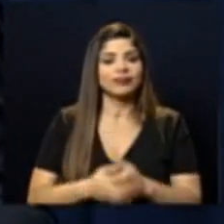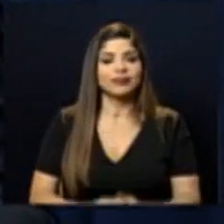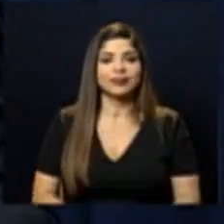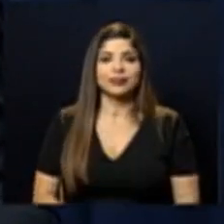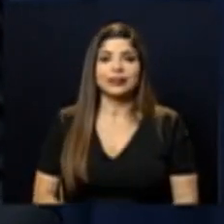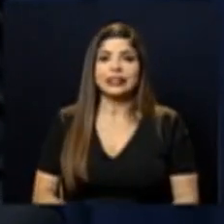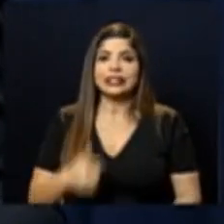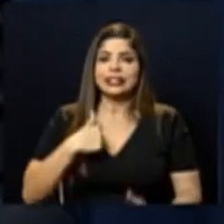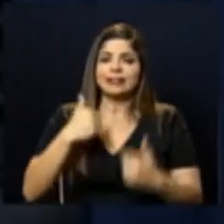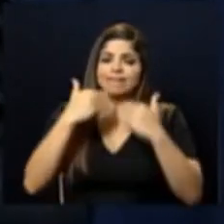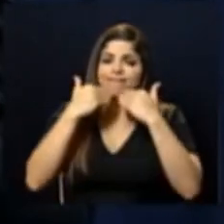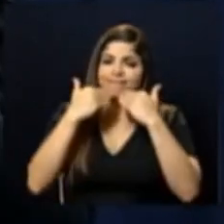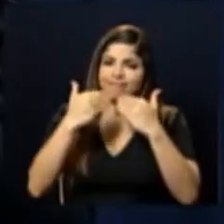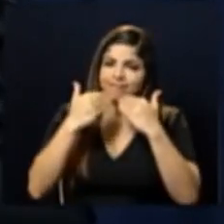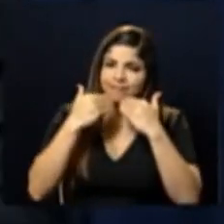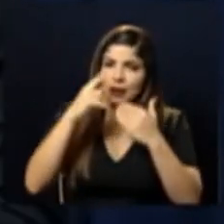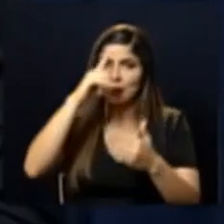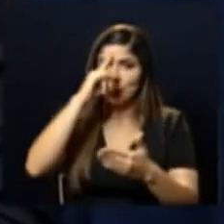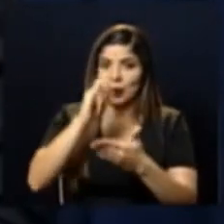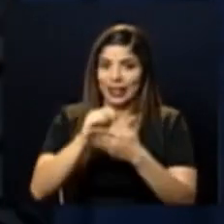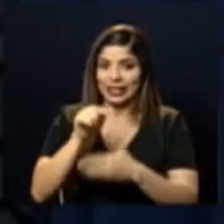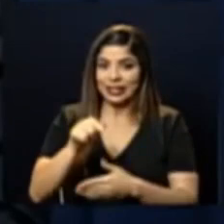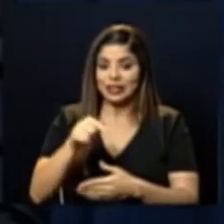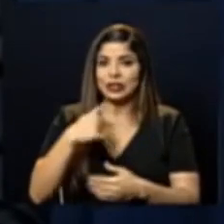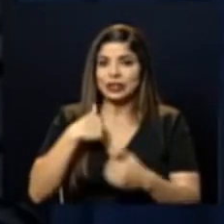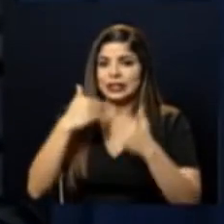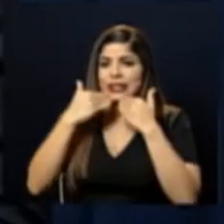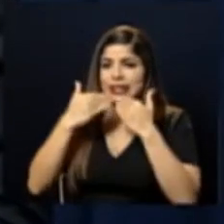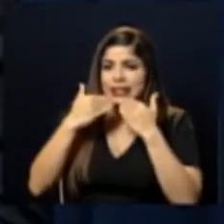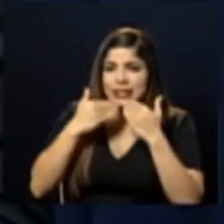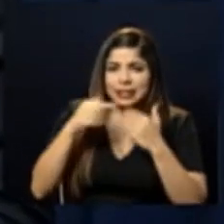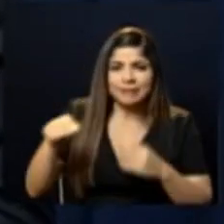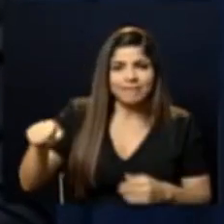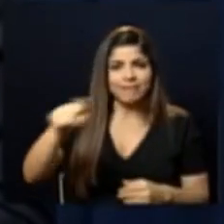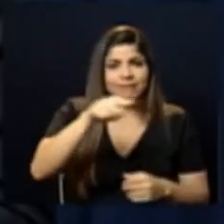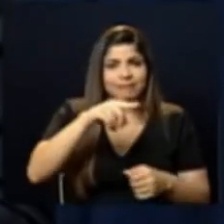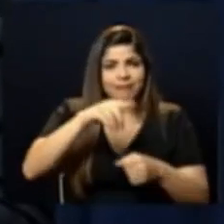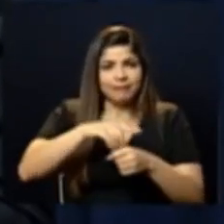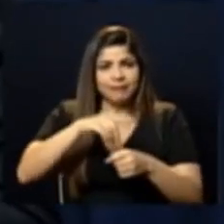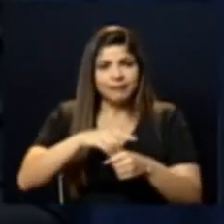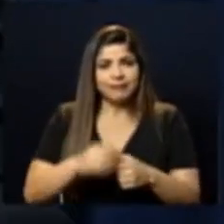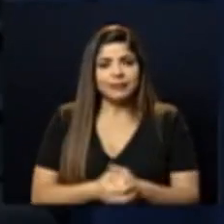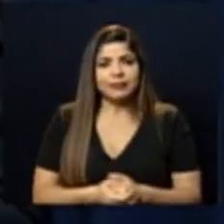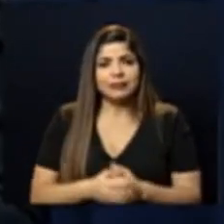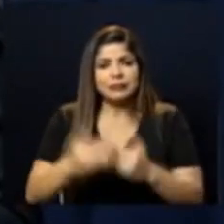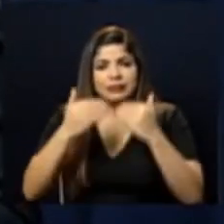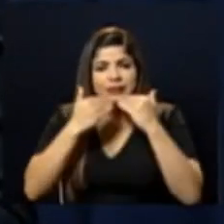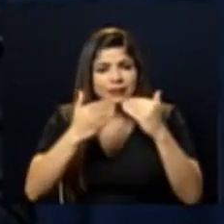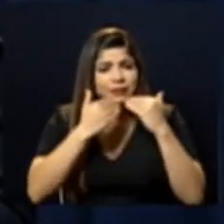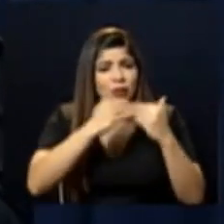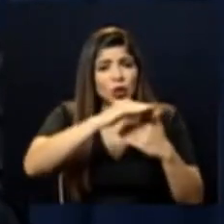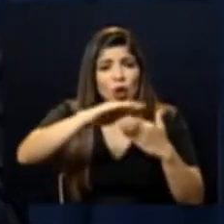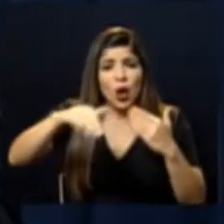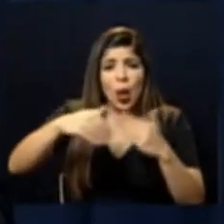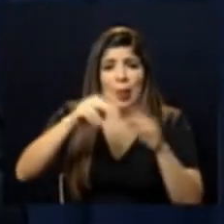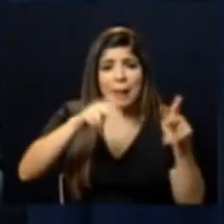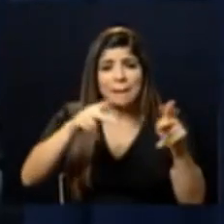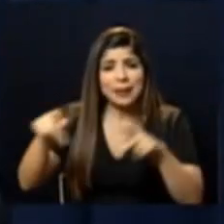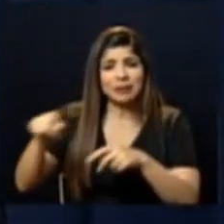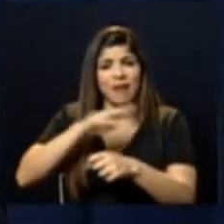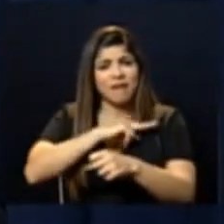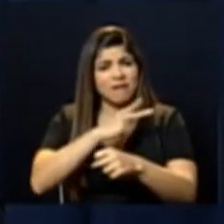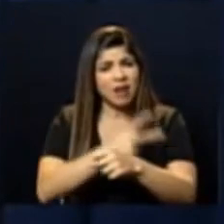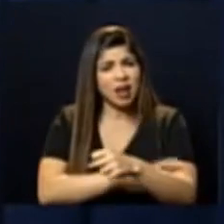Agradezco por ello a las y los señores diputados, a todas las personas que con valentía